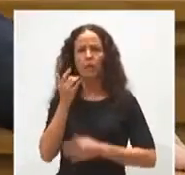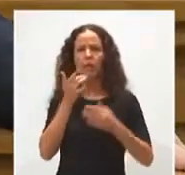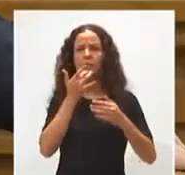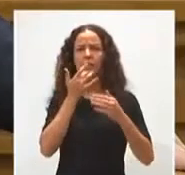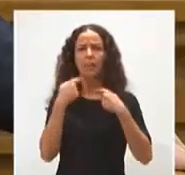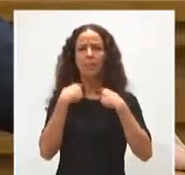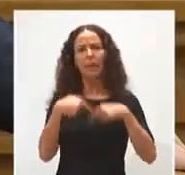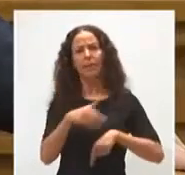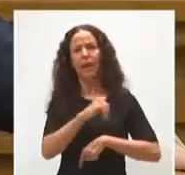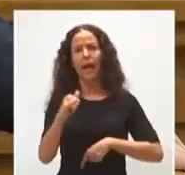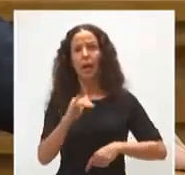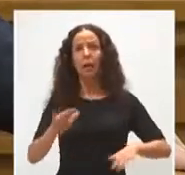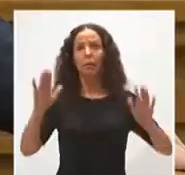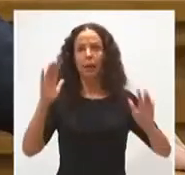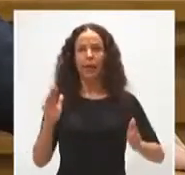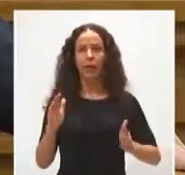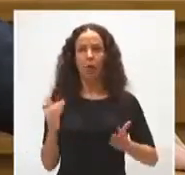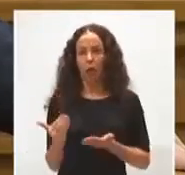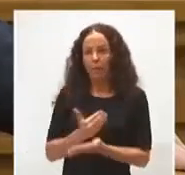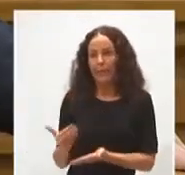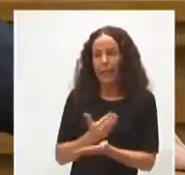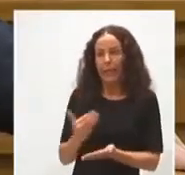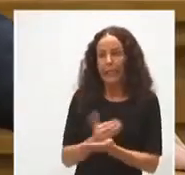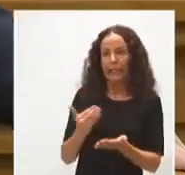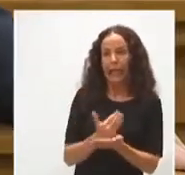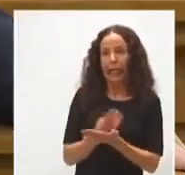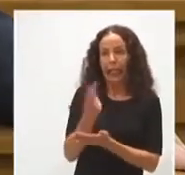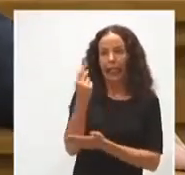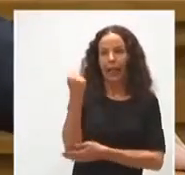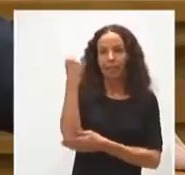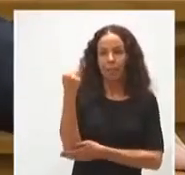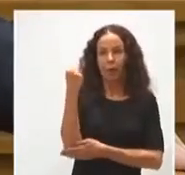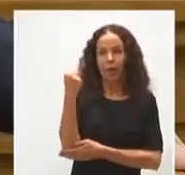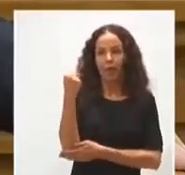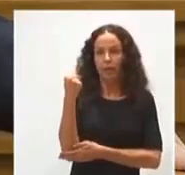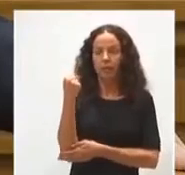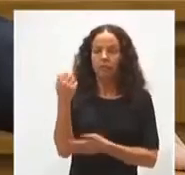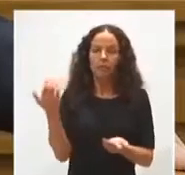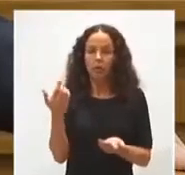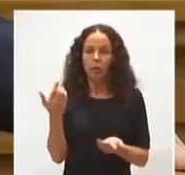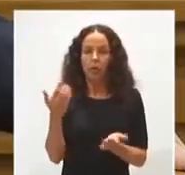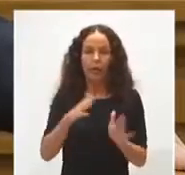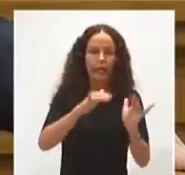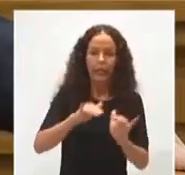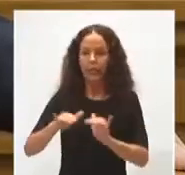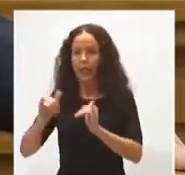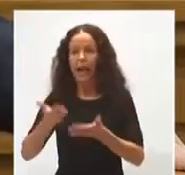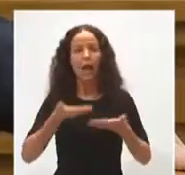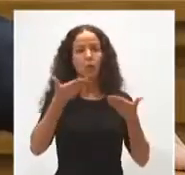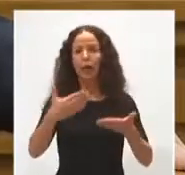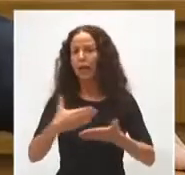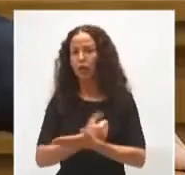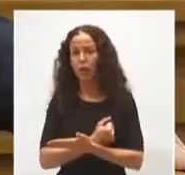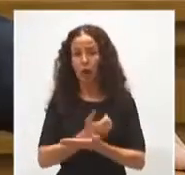ultracapitalista cuando se trata de quedarse con los beneficios y yo creo que ni una cosa ni otra yo creo que hay que ayudar a todo el mundo al empresario